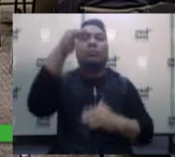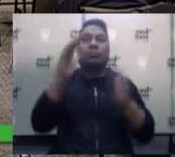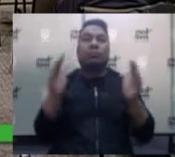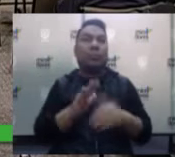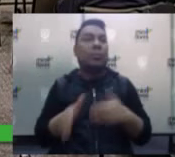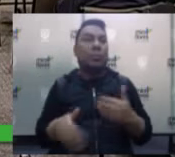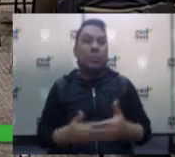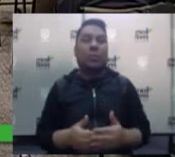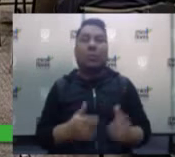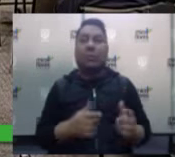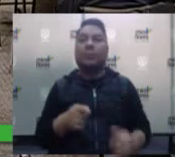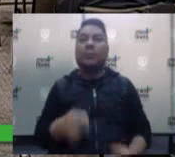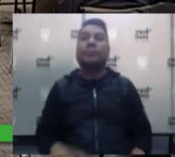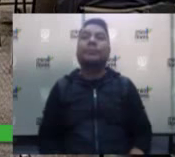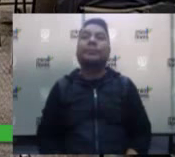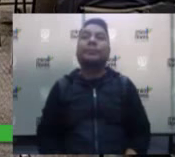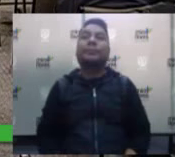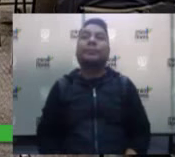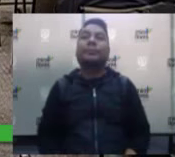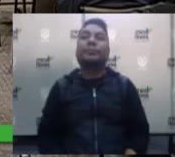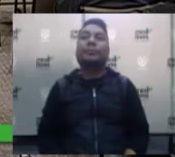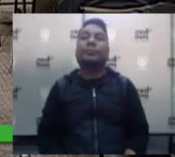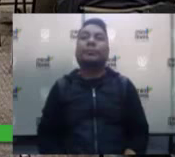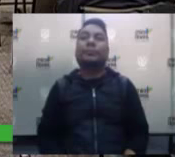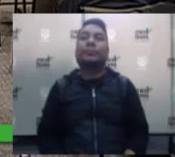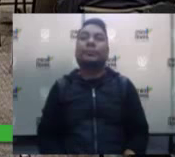perfecto, altura y todo. Ya, gracias.